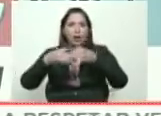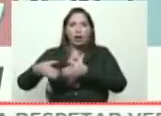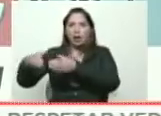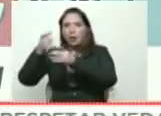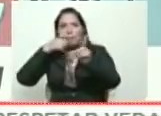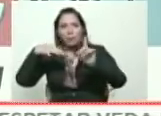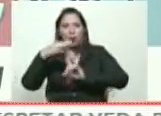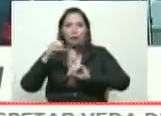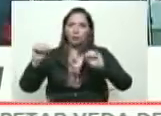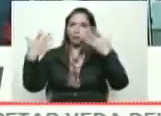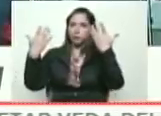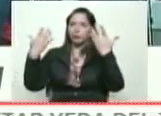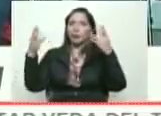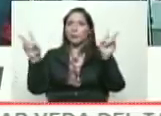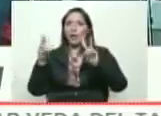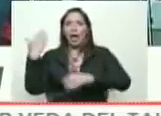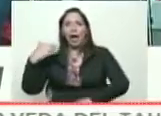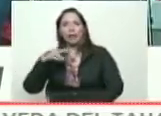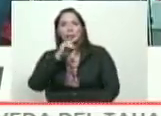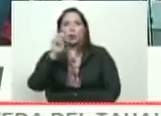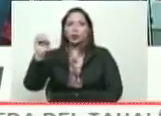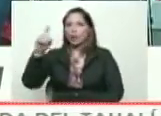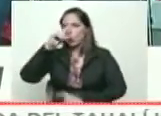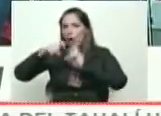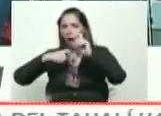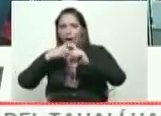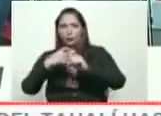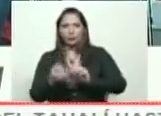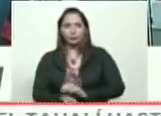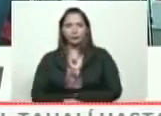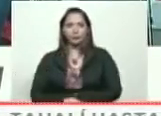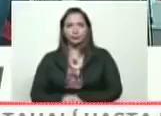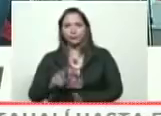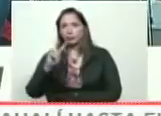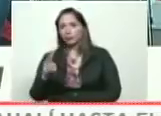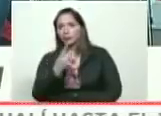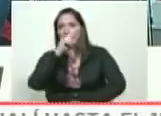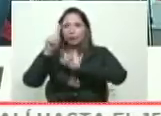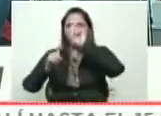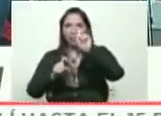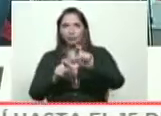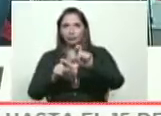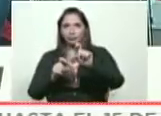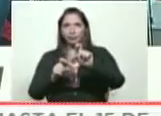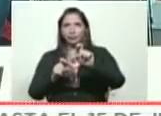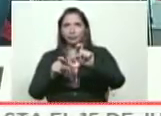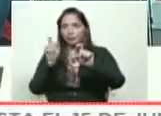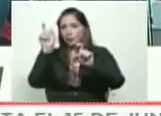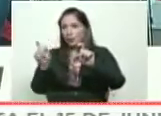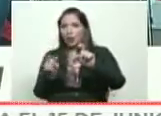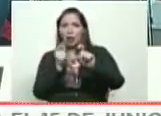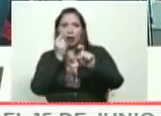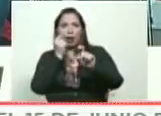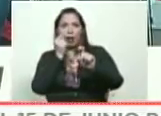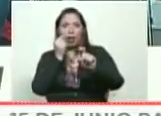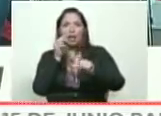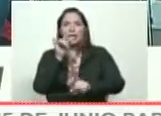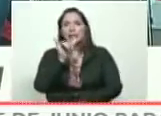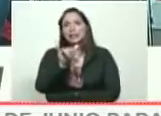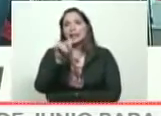hace 200 años. Muchas gracias. La segunda pregunta la efectúa Lisandro Rojas por YBKE